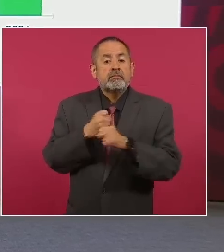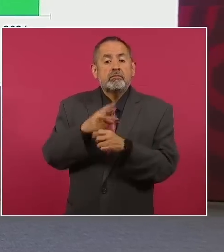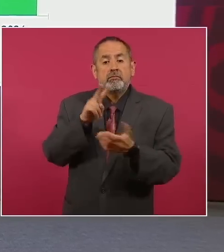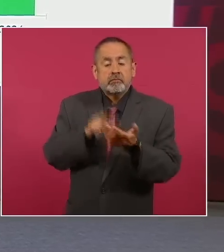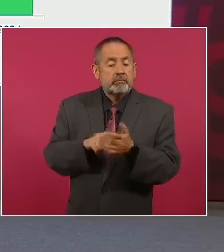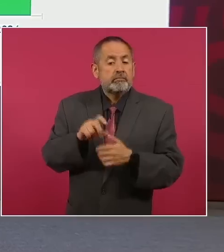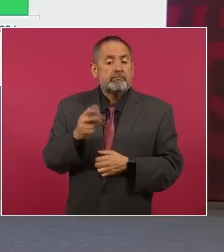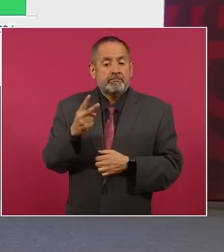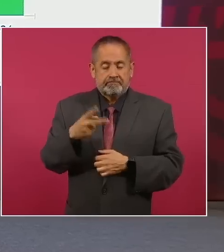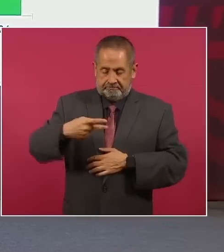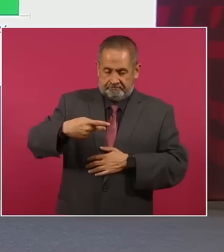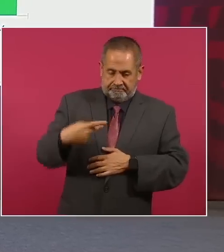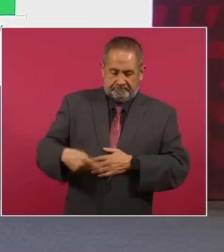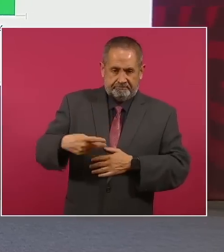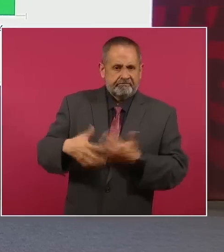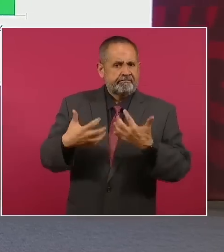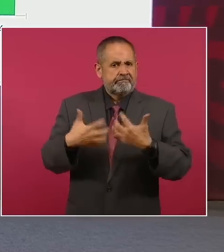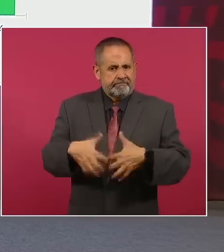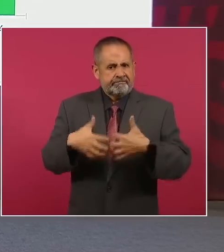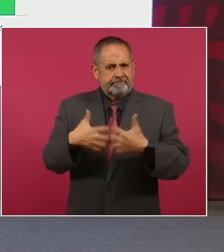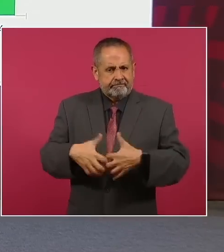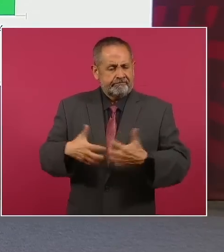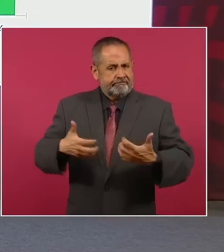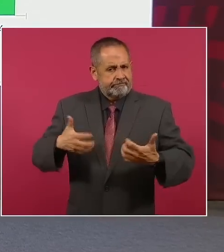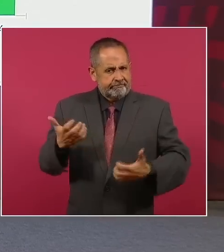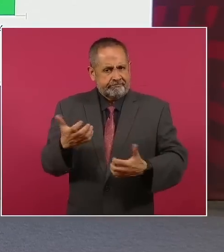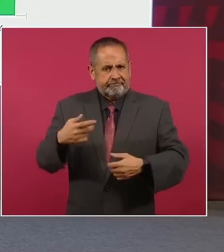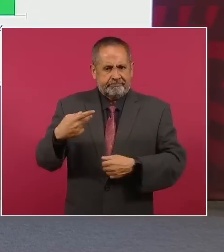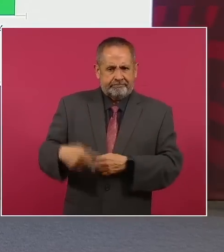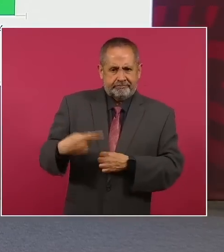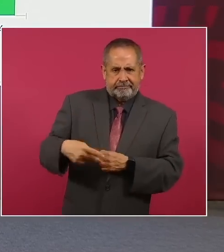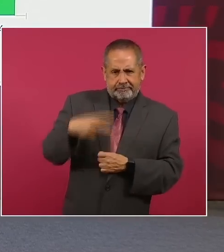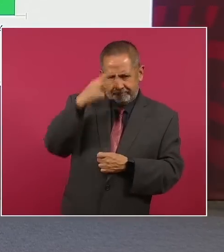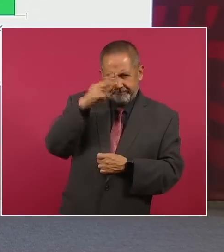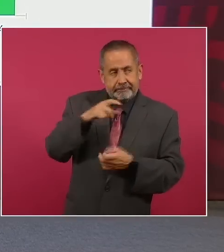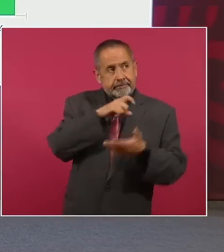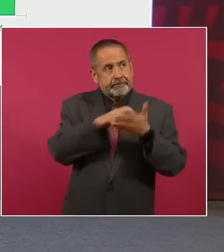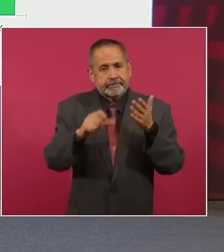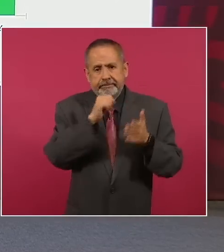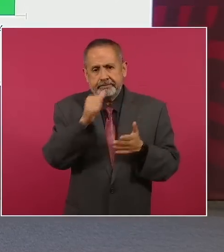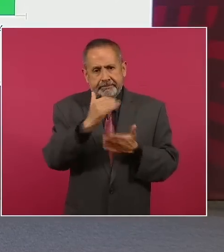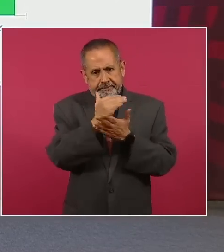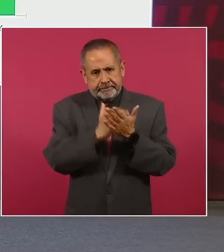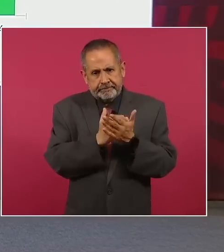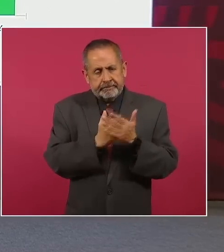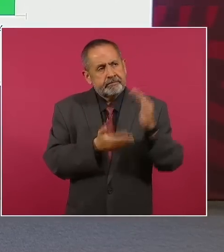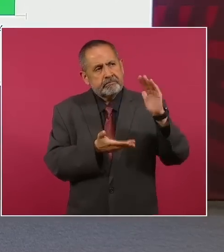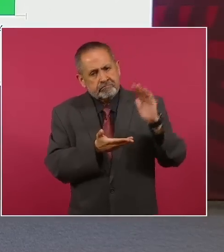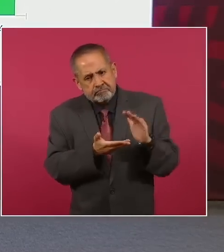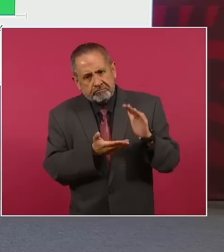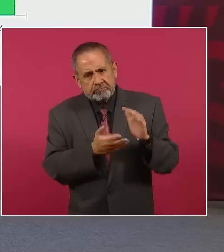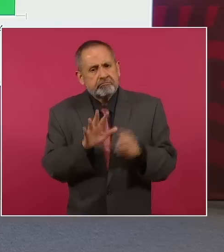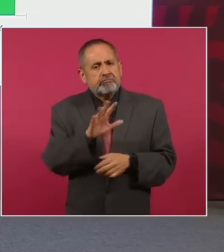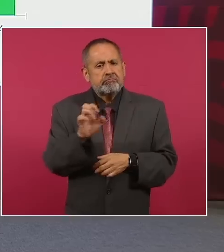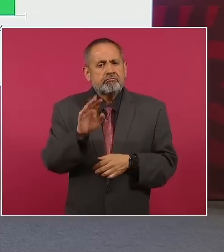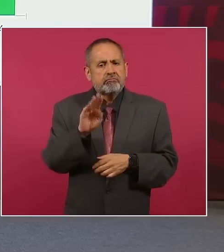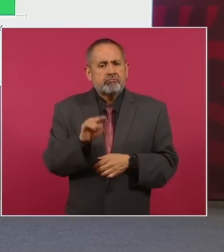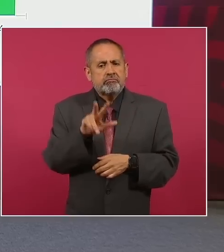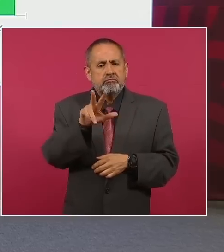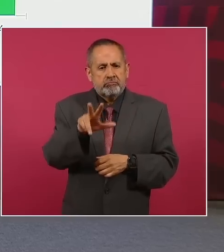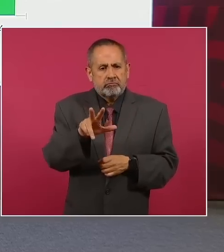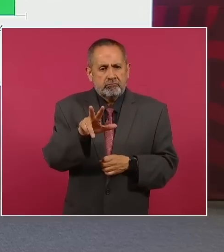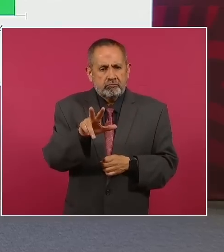ya se empieza a marcar ya más el cambio, la reducción es a 598,